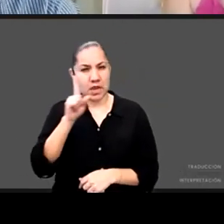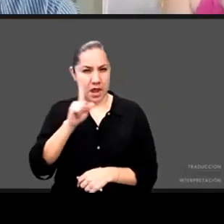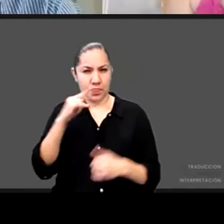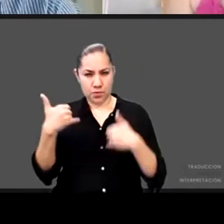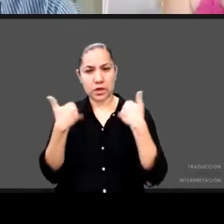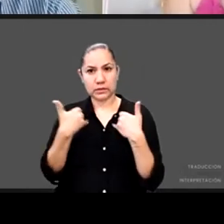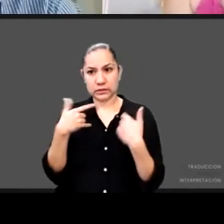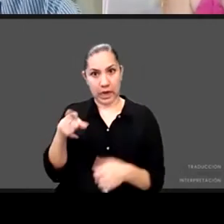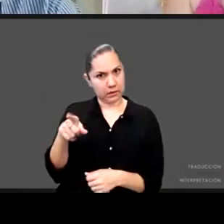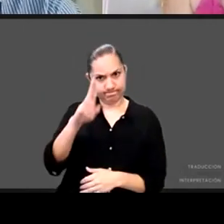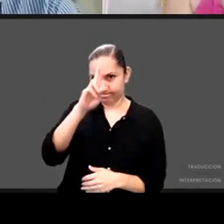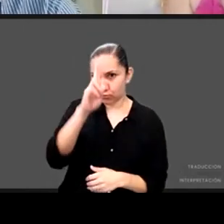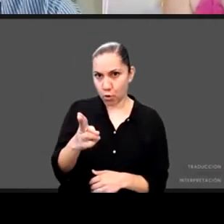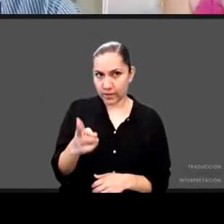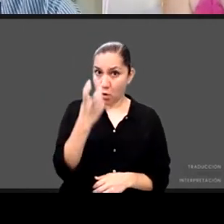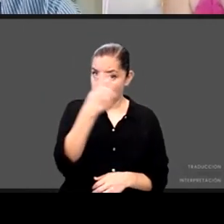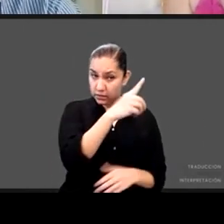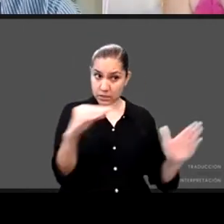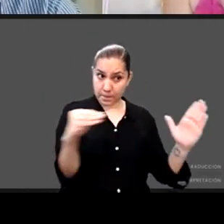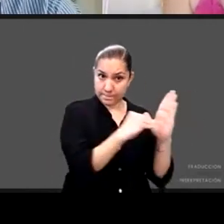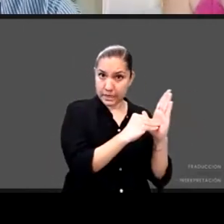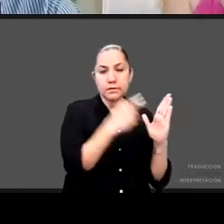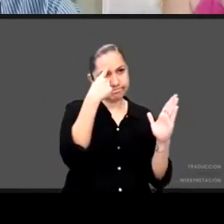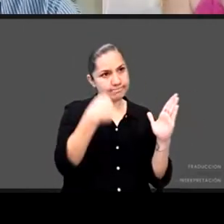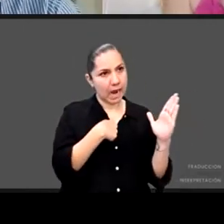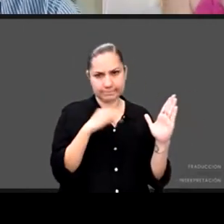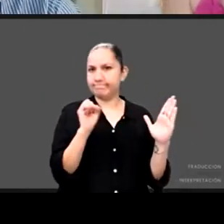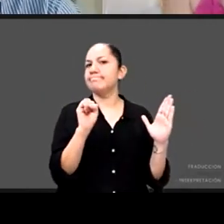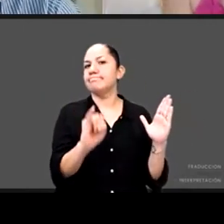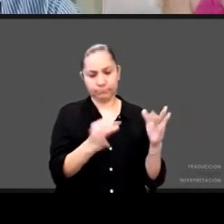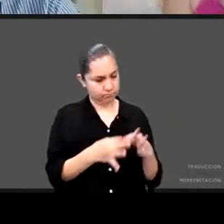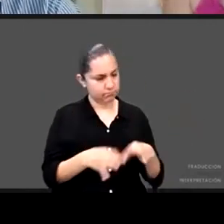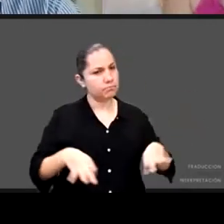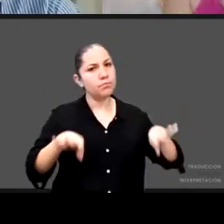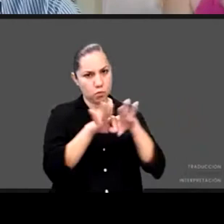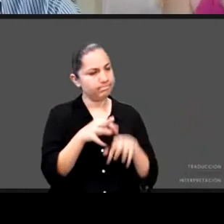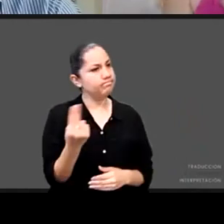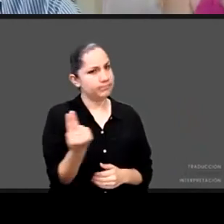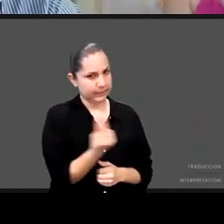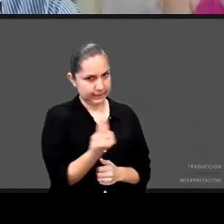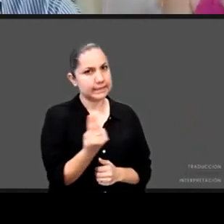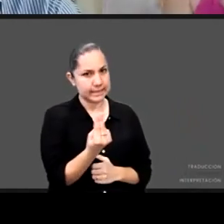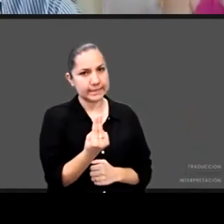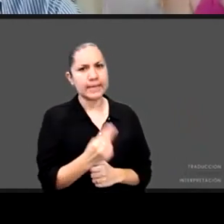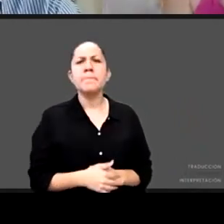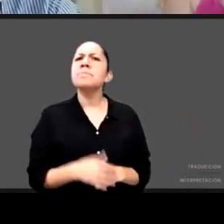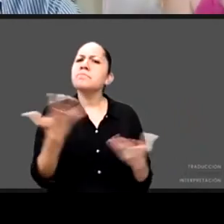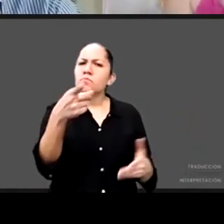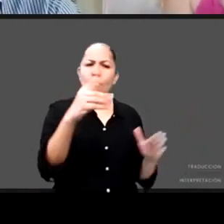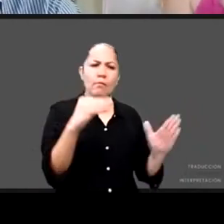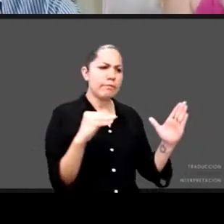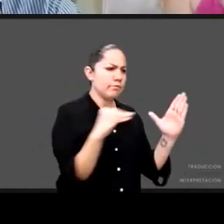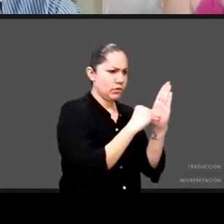una posición importantísima que se tiene que decir, pero subsecuentemente, además de estar prohibiendo